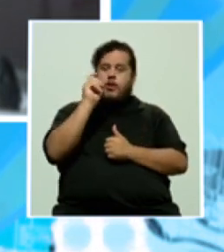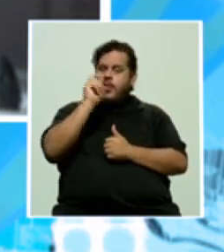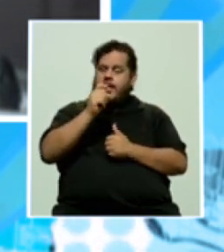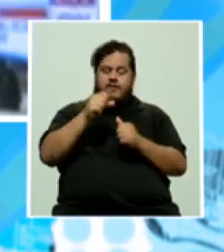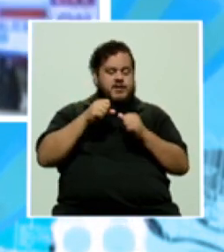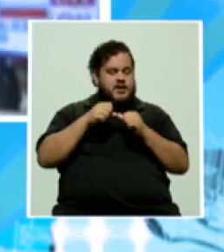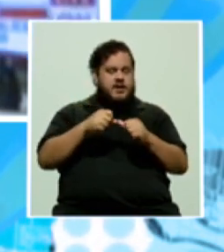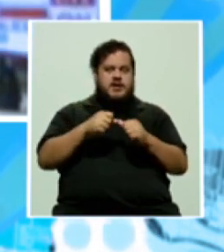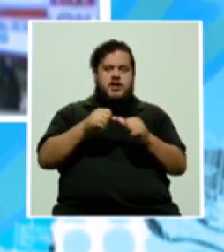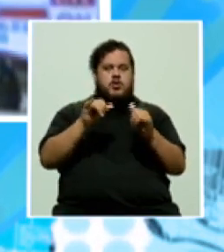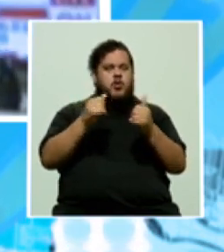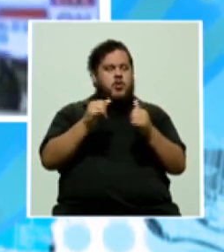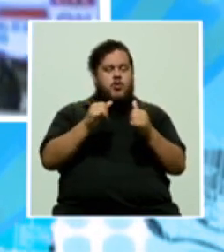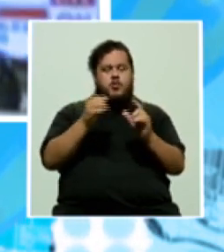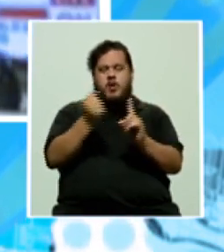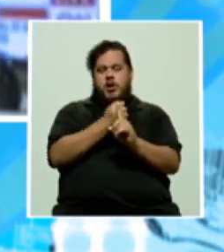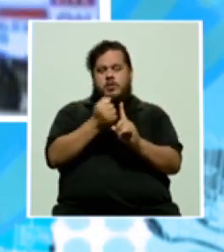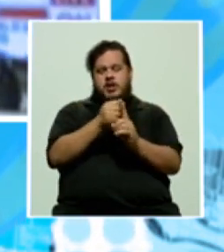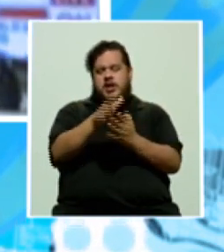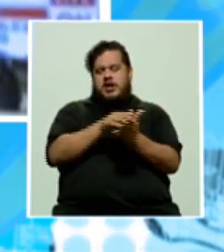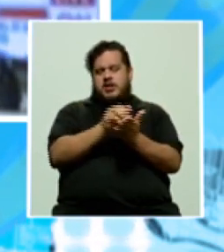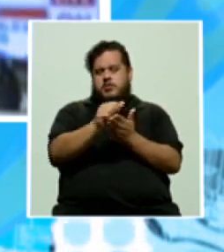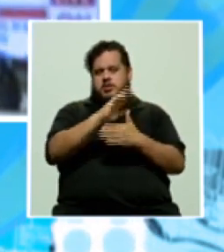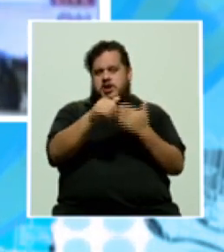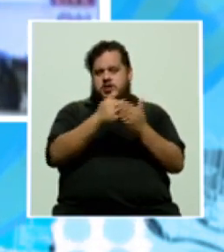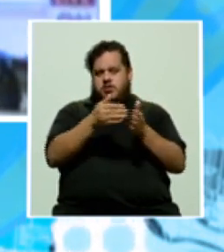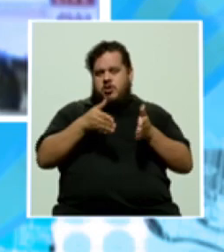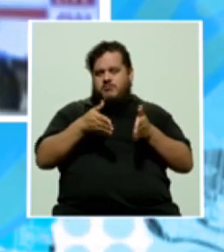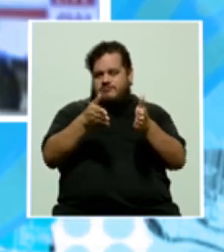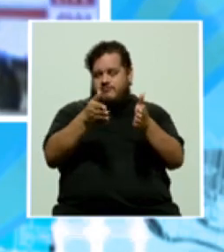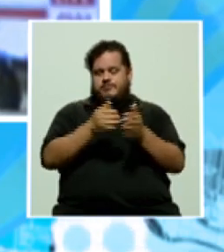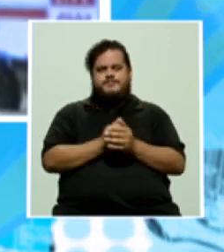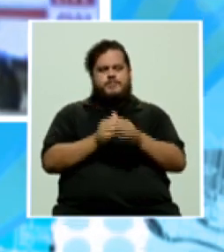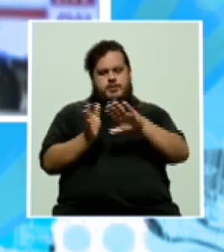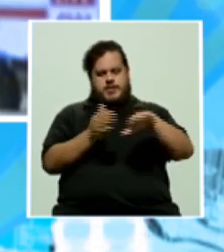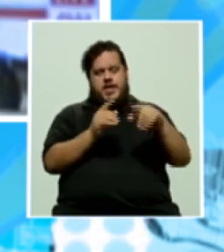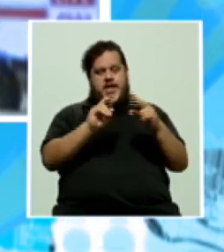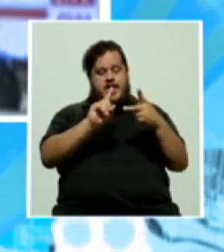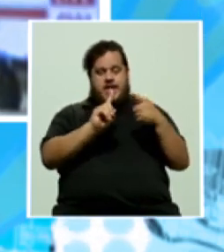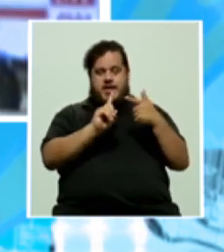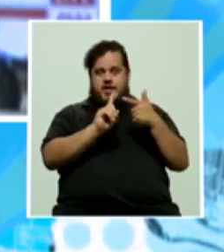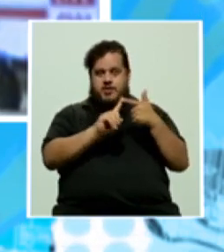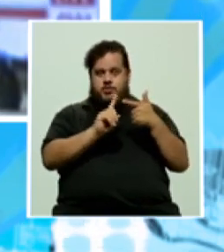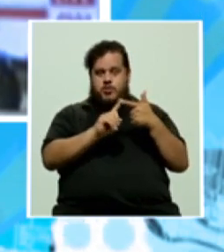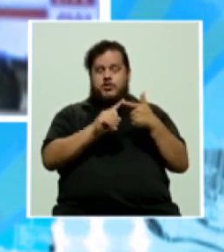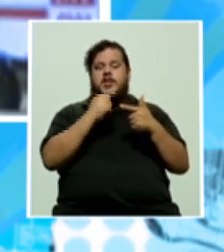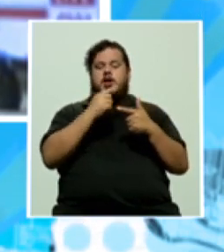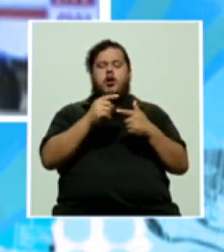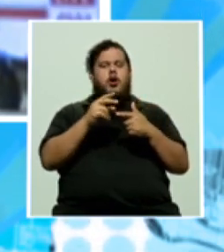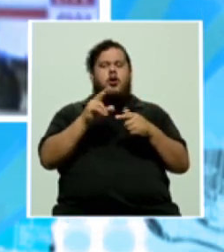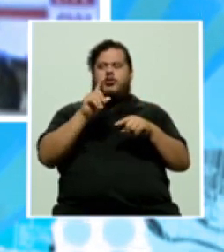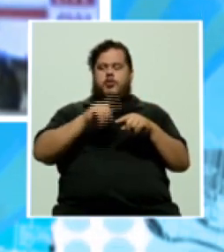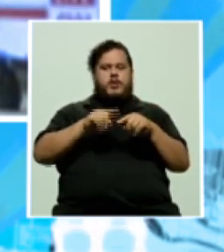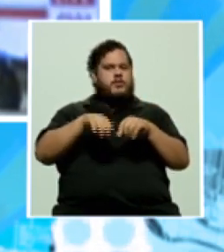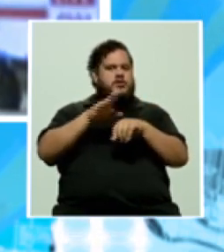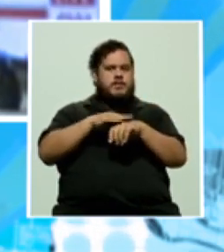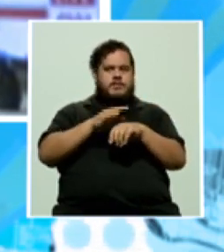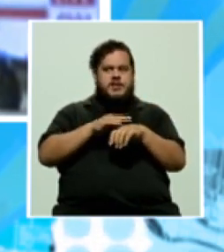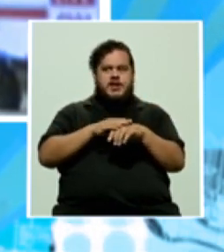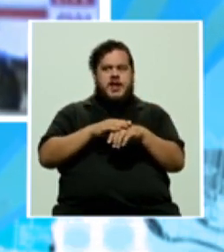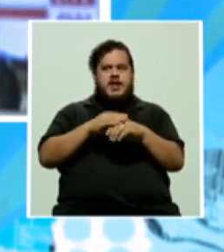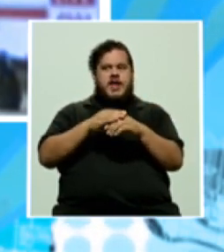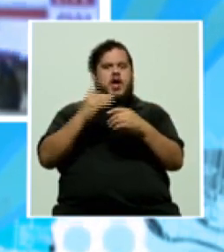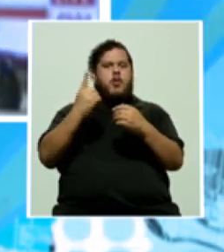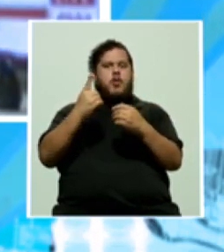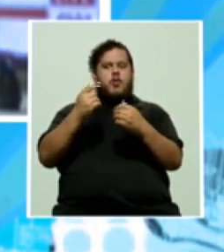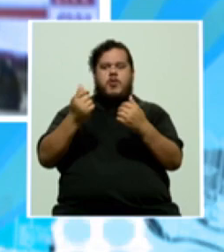un fuego rabioso que destruye todo a su paso. Y al mismo tiempo dijo: no podemos dejar que cualquier desacuerdo sea una causa para la guerra